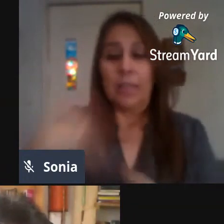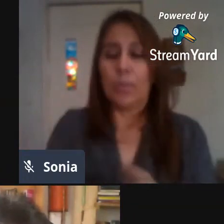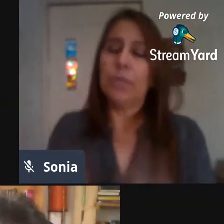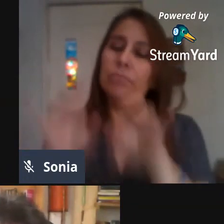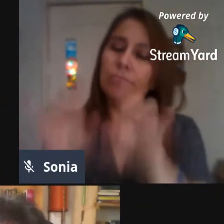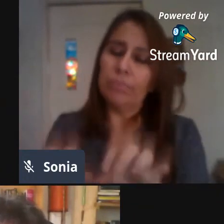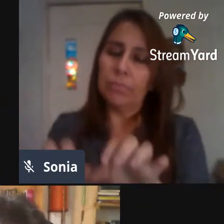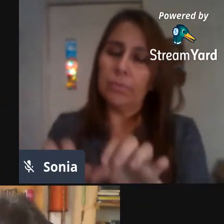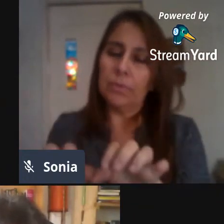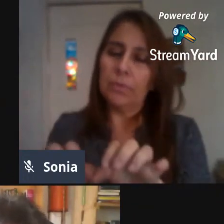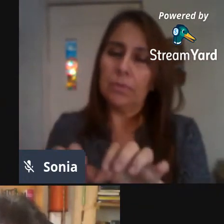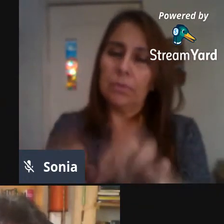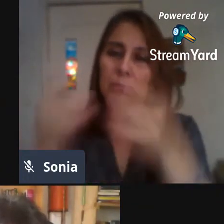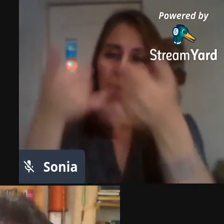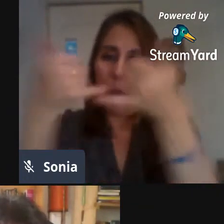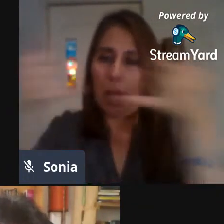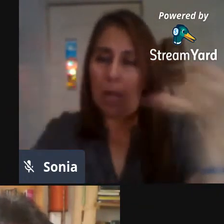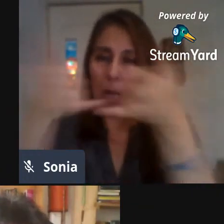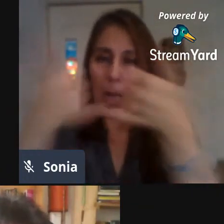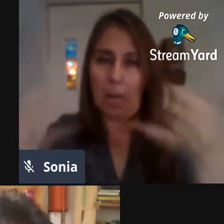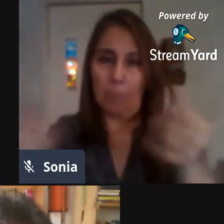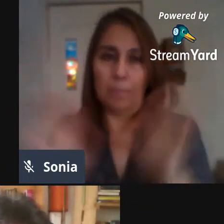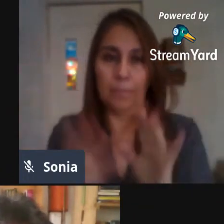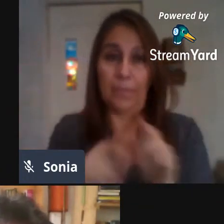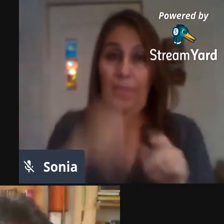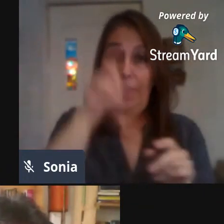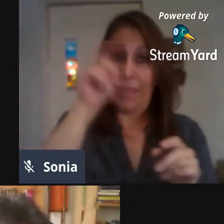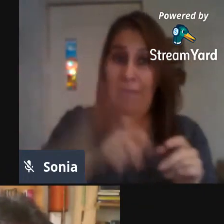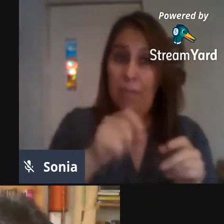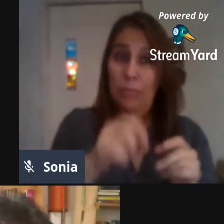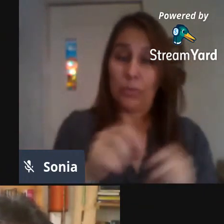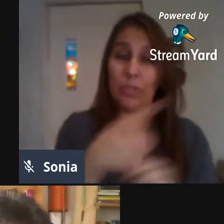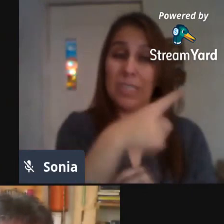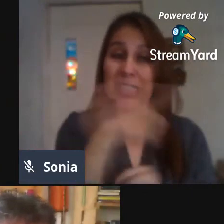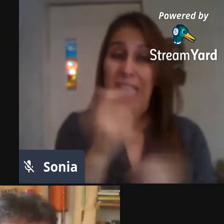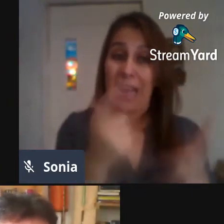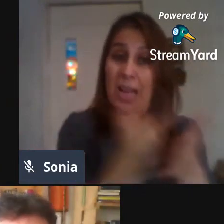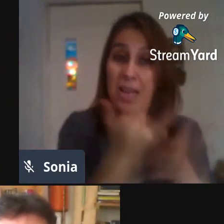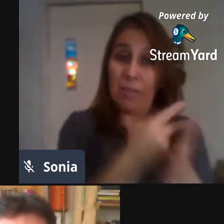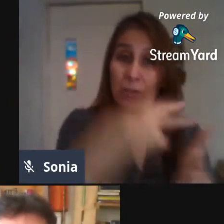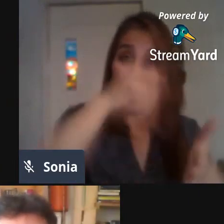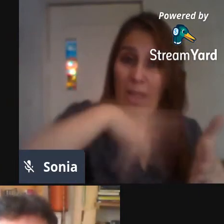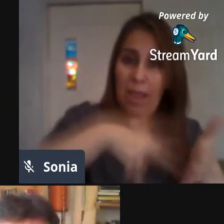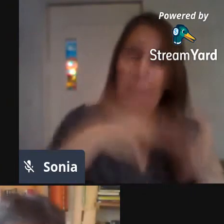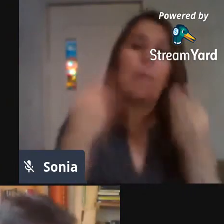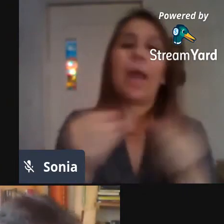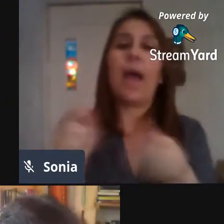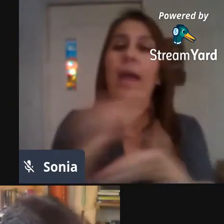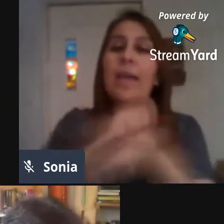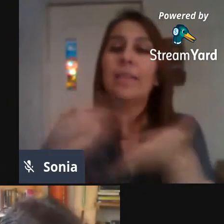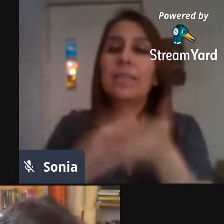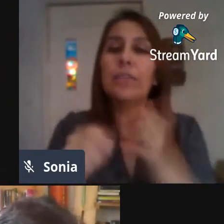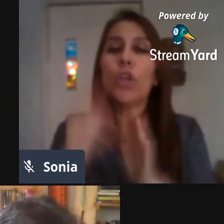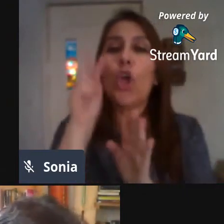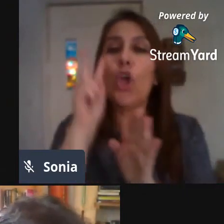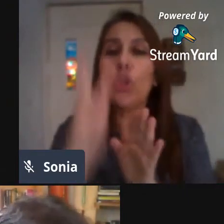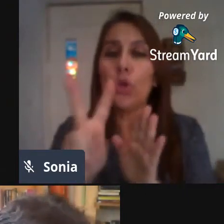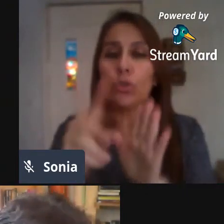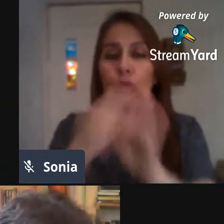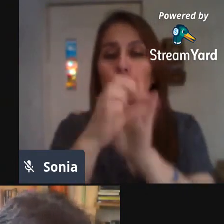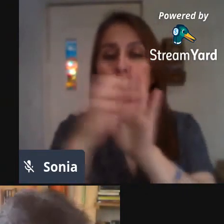hay que leer cien libros para escribir dos líneas yoani cuéntanos tuvo un poco de tus